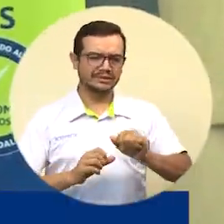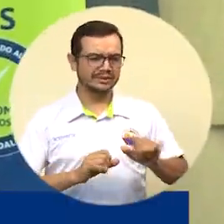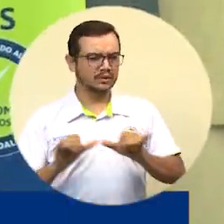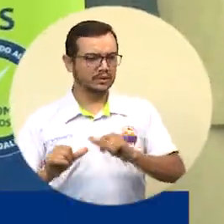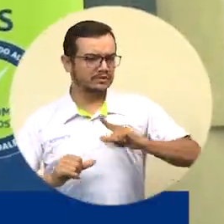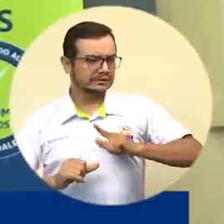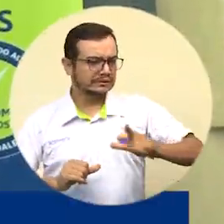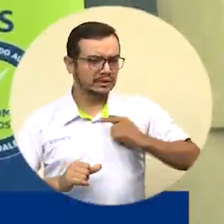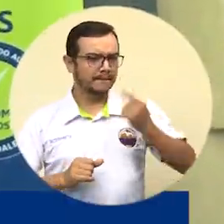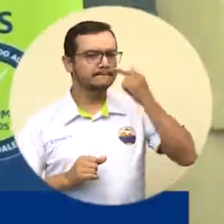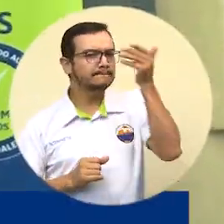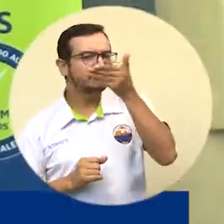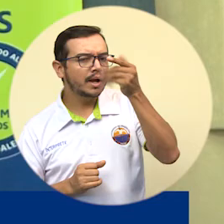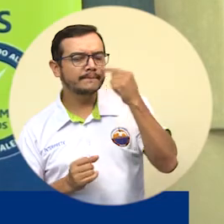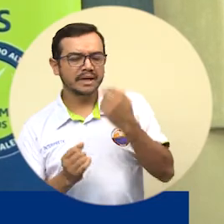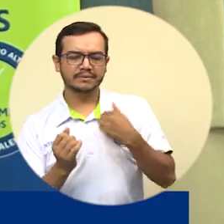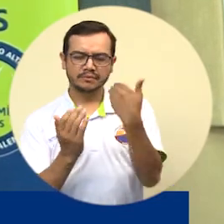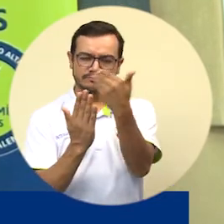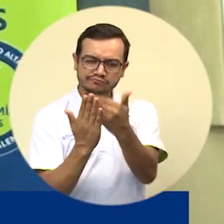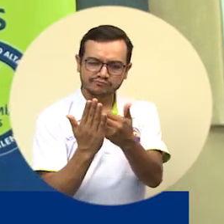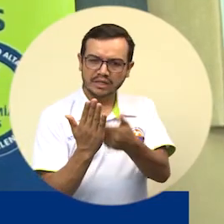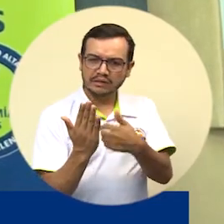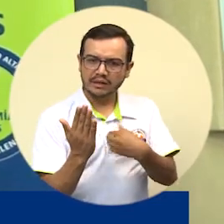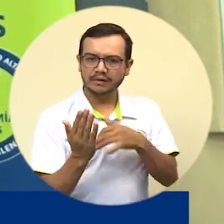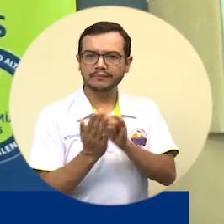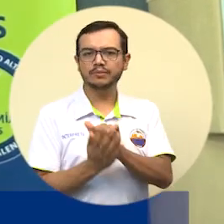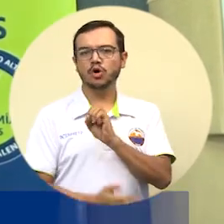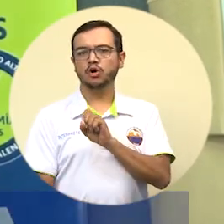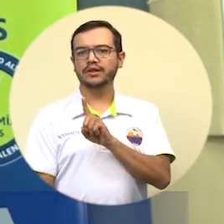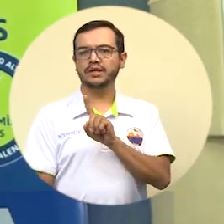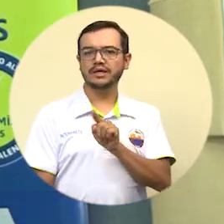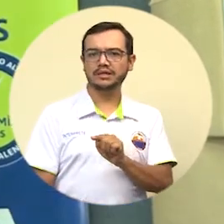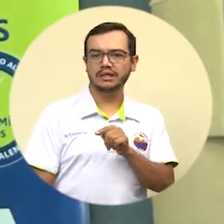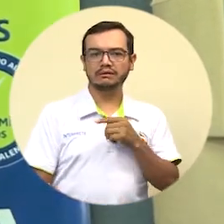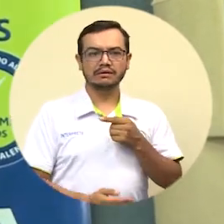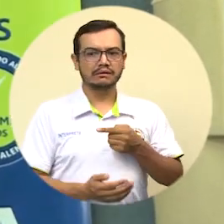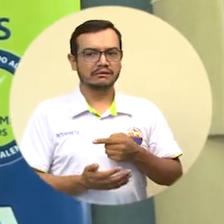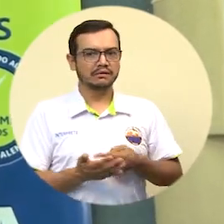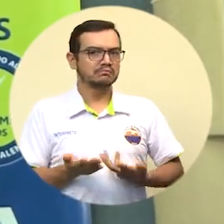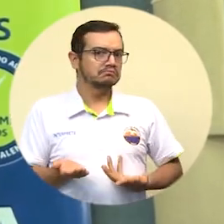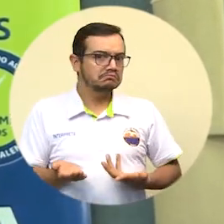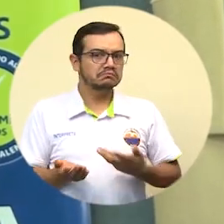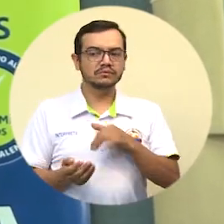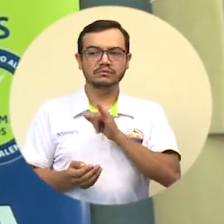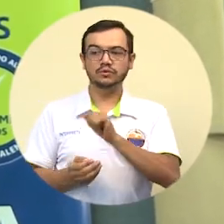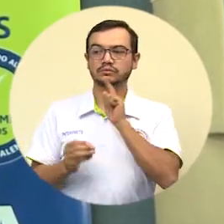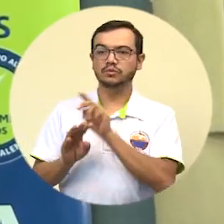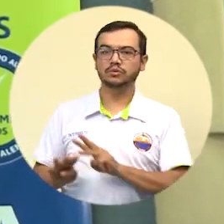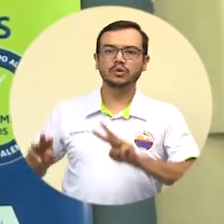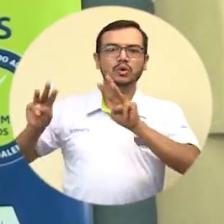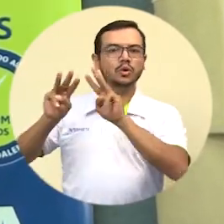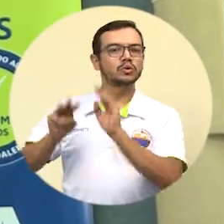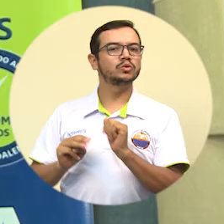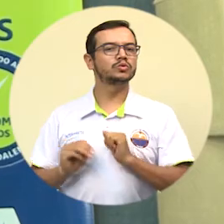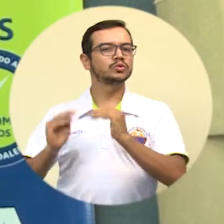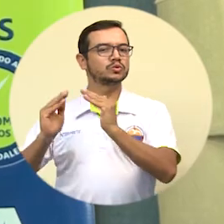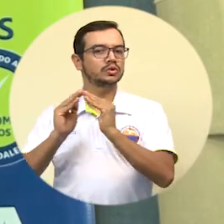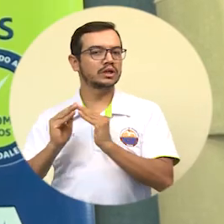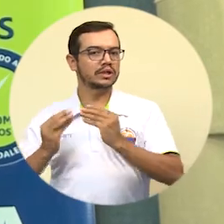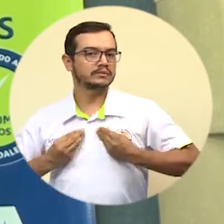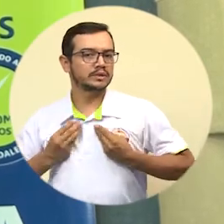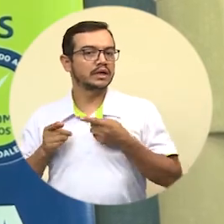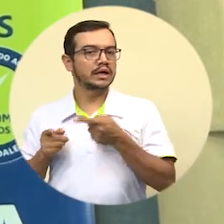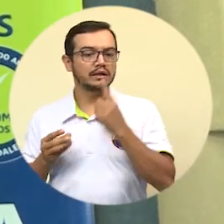Magdalena se convierte en un piloto, en una operación urbanística contemplada dentro de ese concepto de ODS que tiene planteado